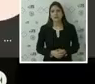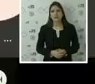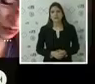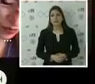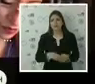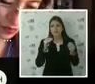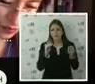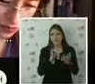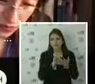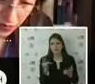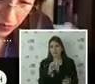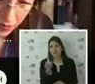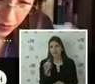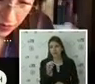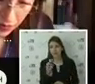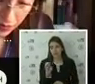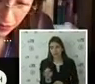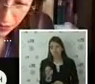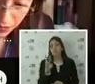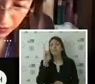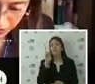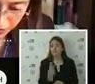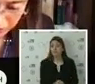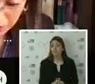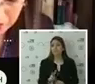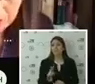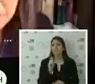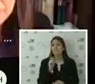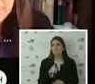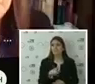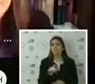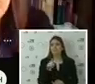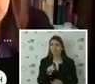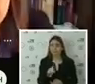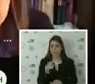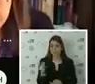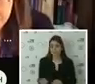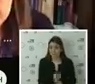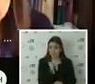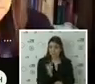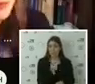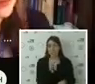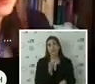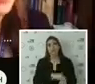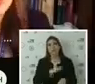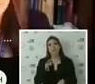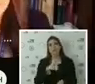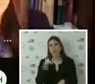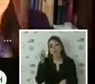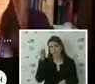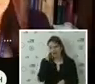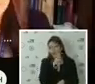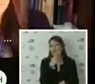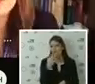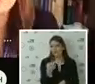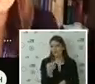Zoe, muchas gracias. Sin duda, una de las preguntas más complejas que nos haremos